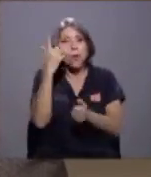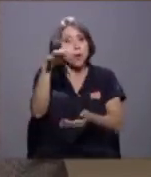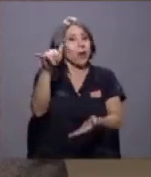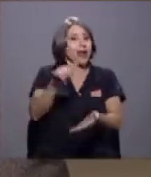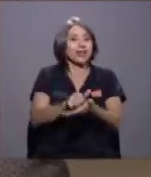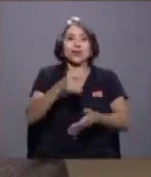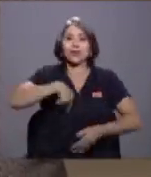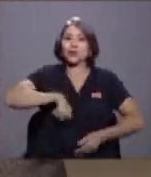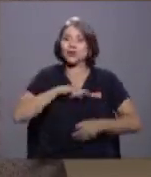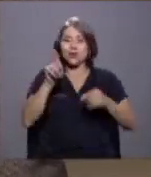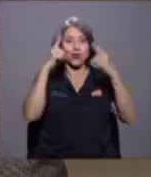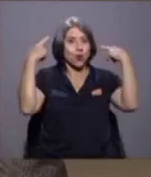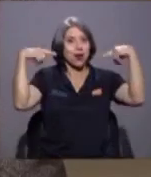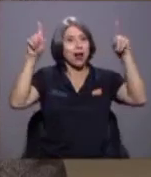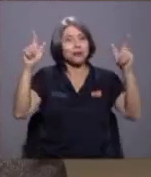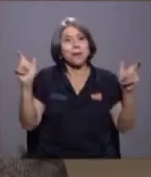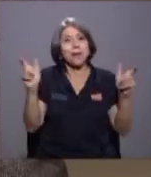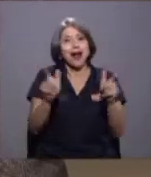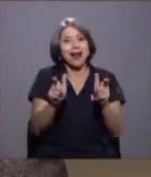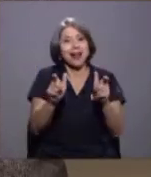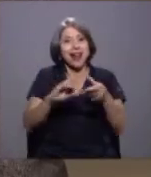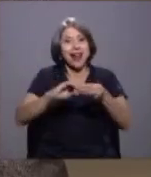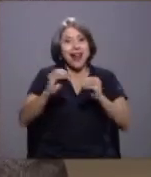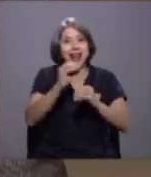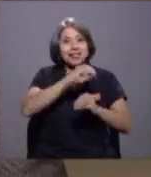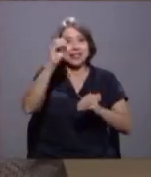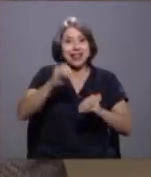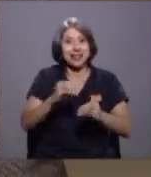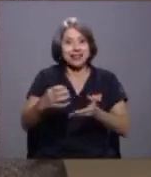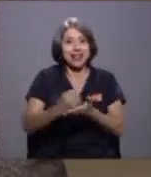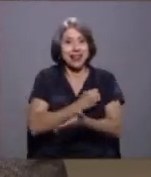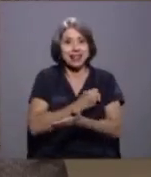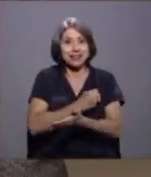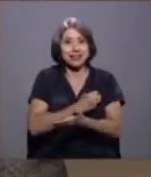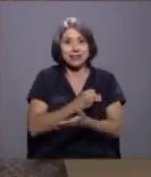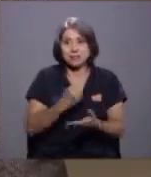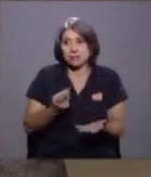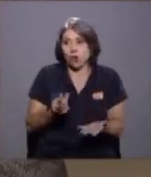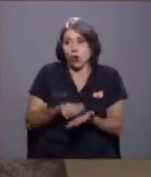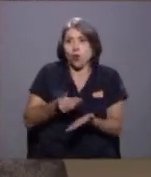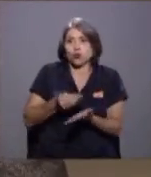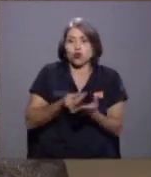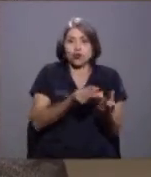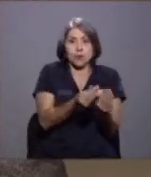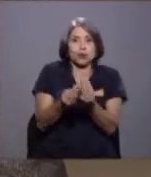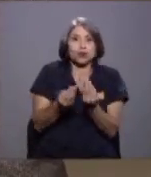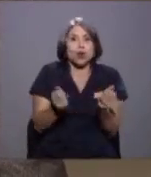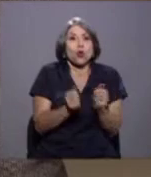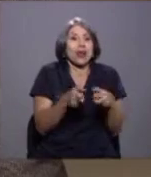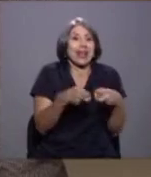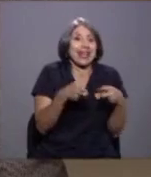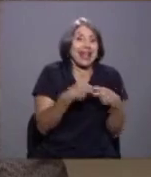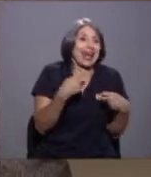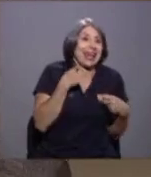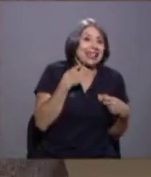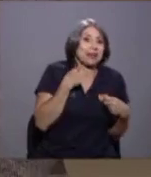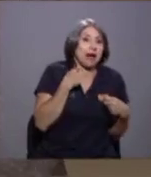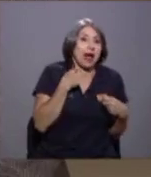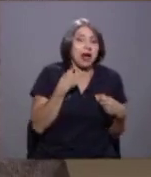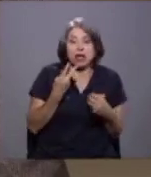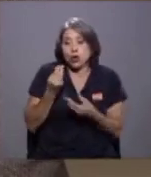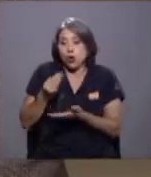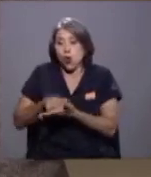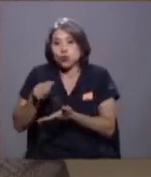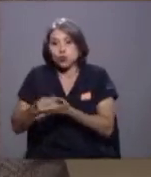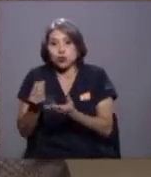las tasas de interés. Entonces ahí tenemos costos de producción con la energía carísima y costos de producción con las tasas de interés que la